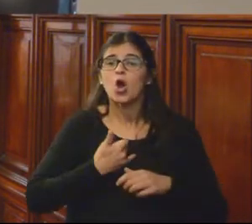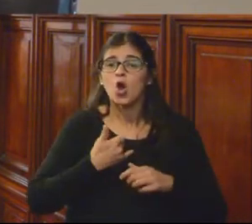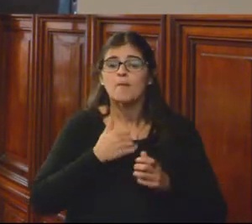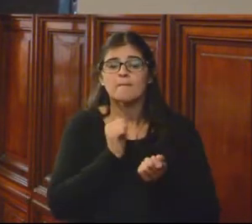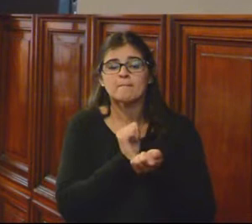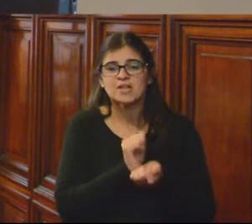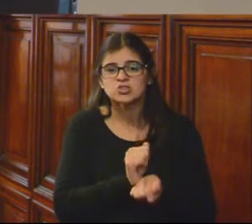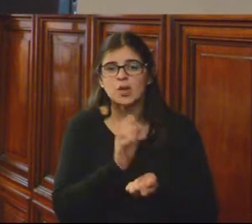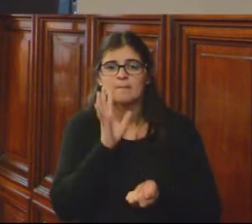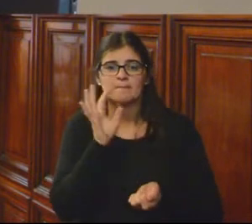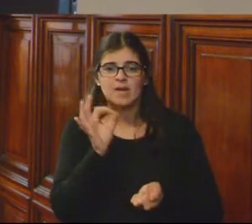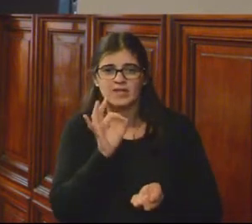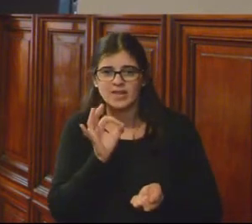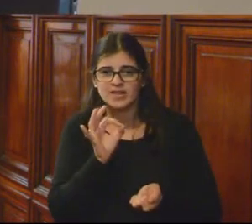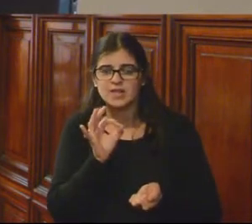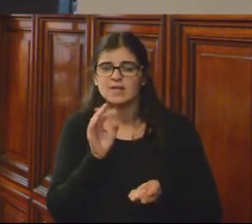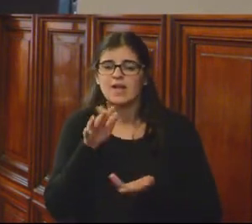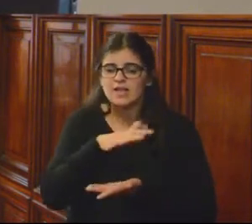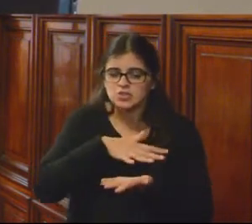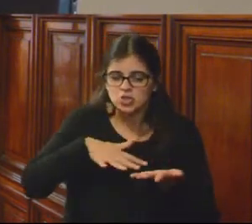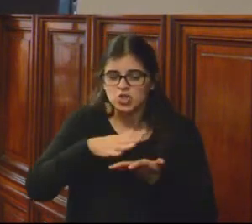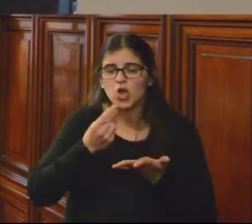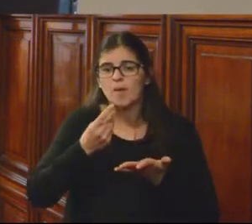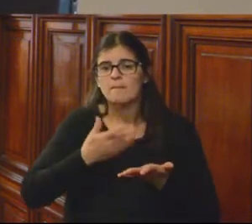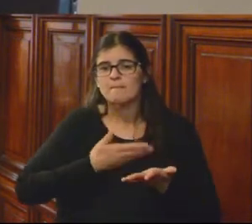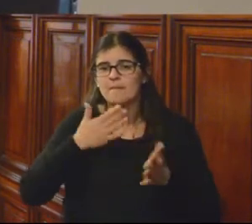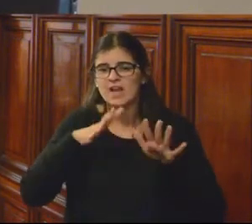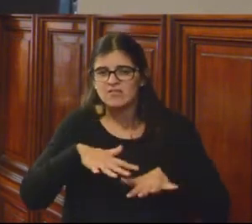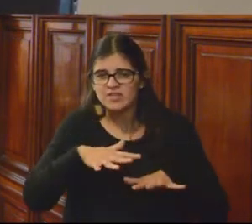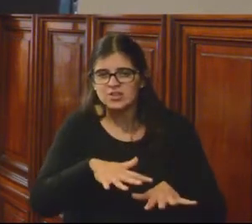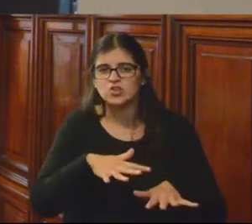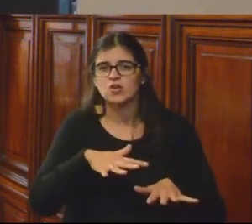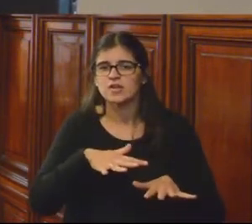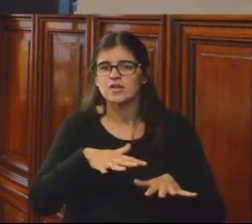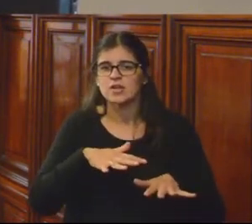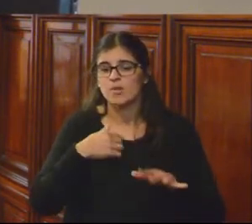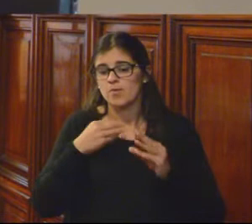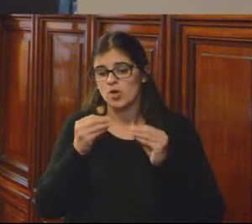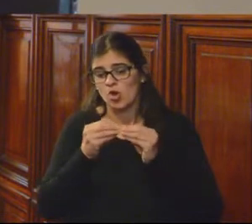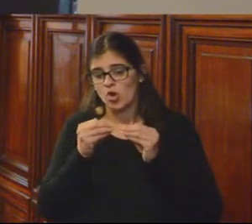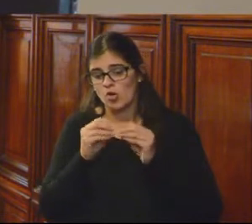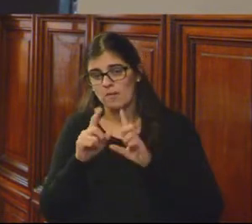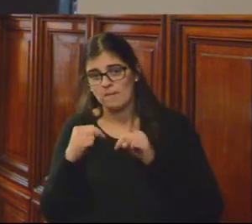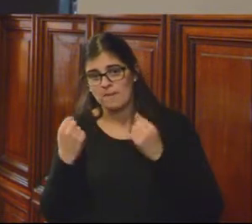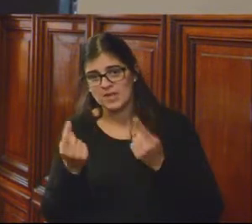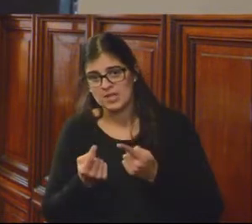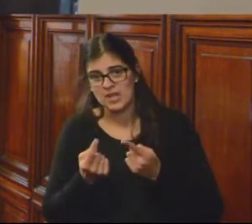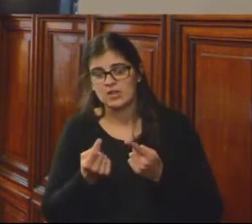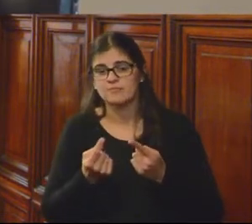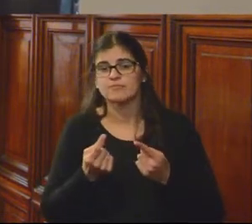preventiva en el contexto de las manifestaciones dejaría con mis colegas y con el